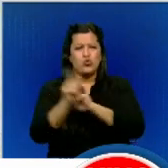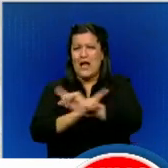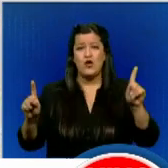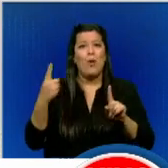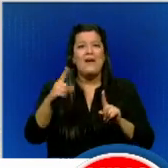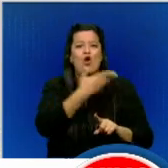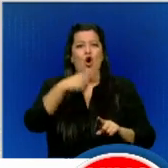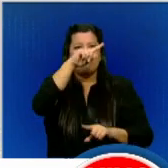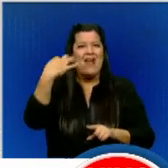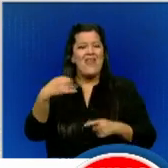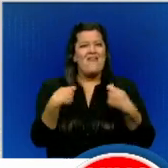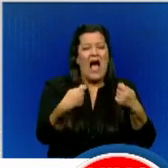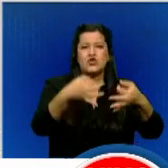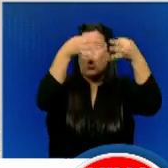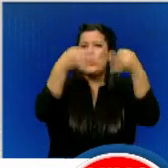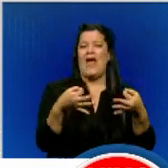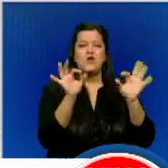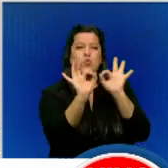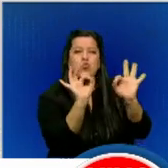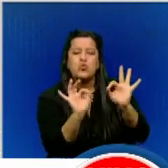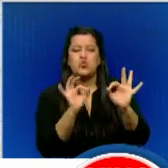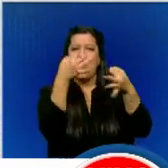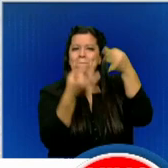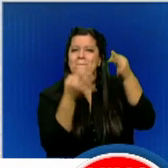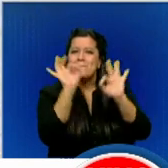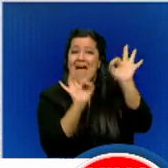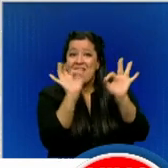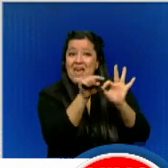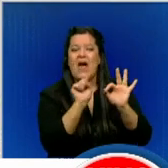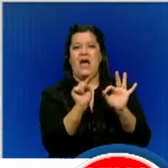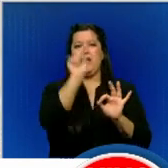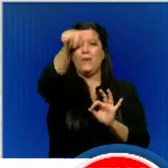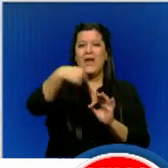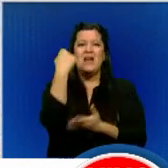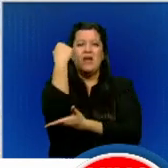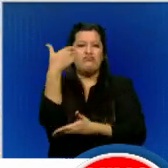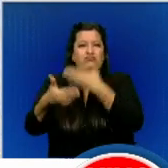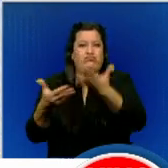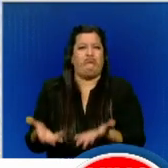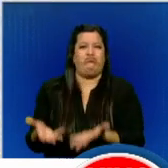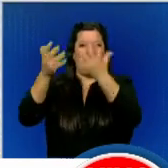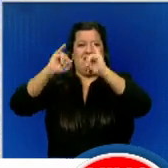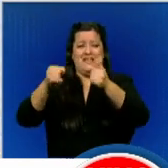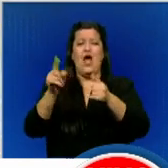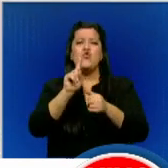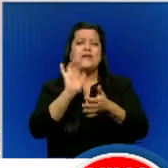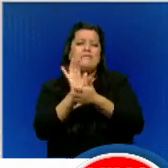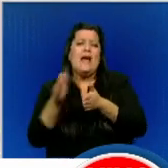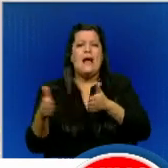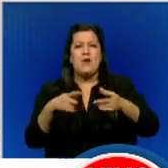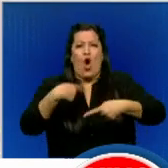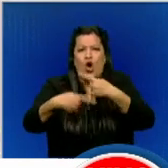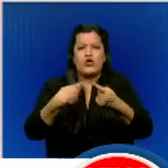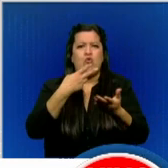eficiente en el gasto y a partir de ahí va a venir el crecimiento económico el camino no es seguir